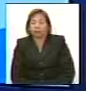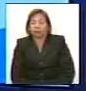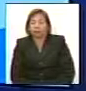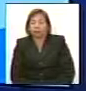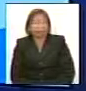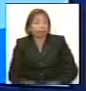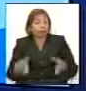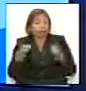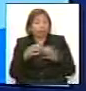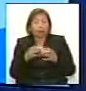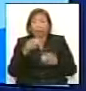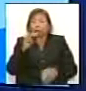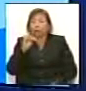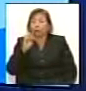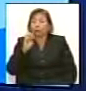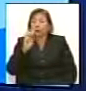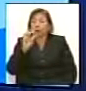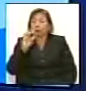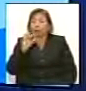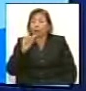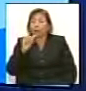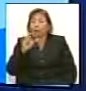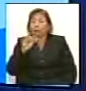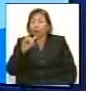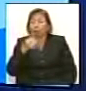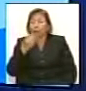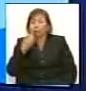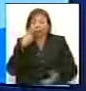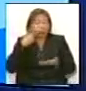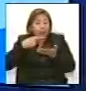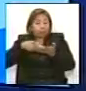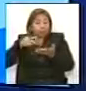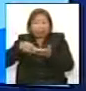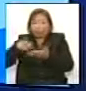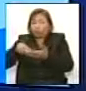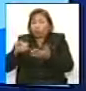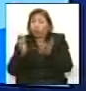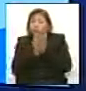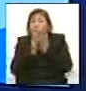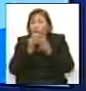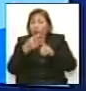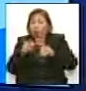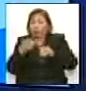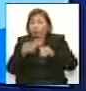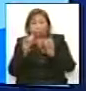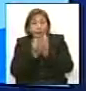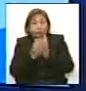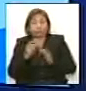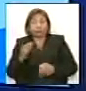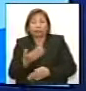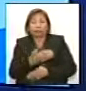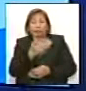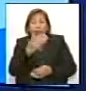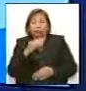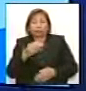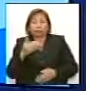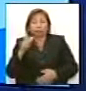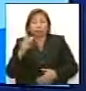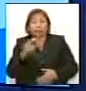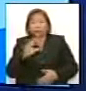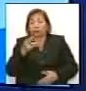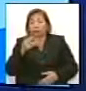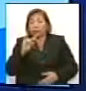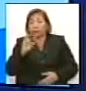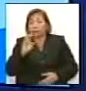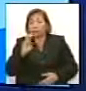congresista María Melgarejo realizó una inspección en varios centros educativos de Chimbote. En ese lugar destacó el trabajo